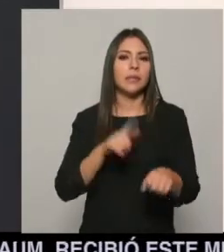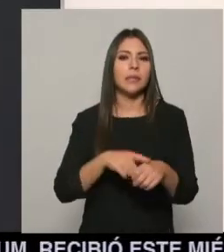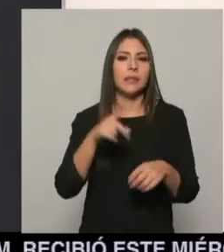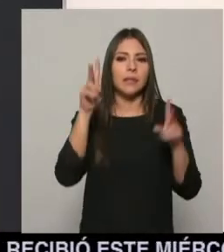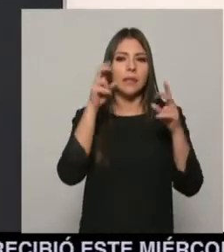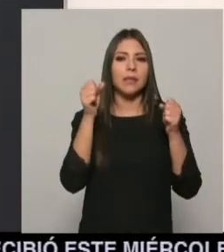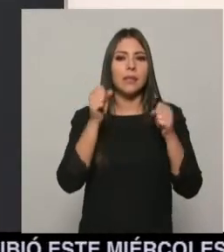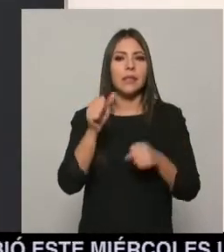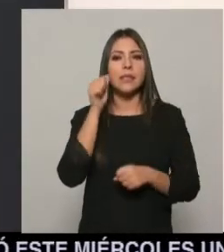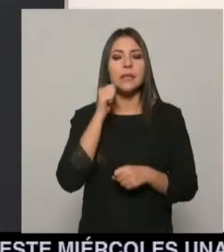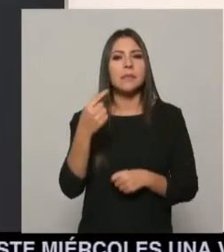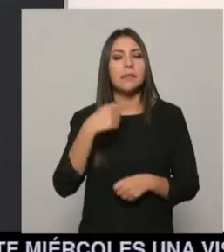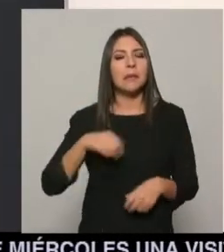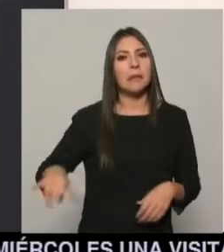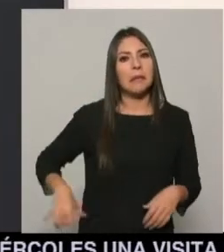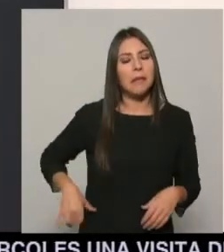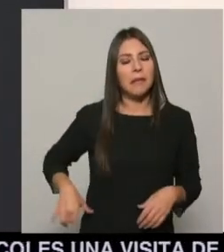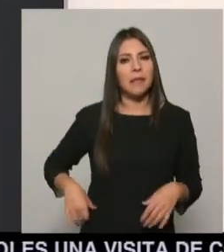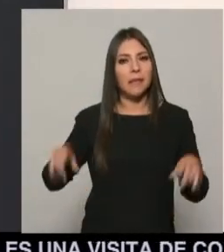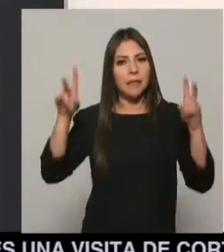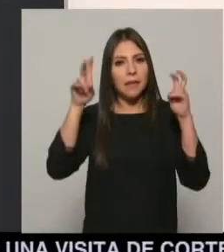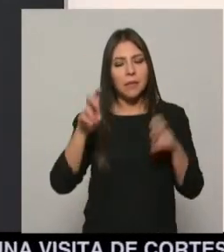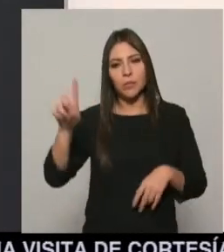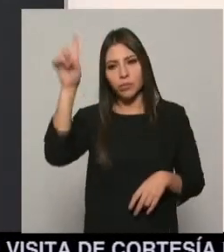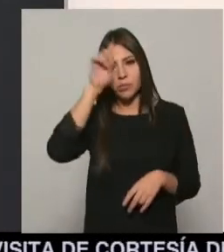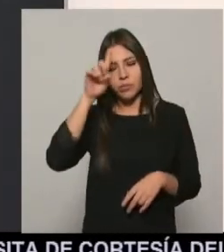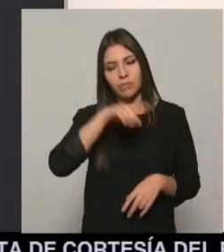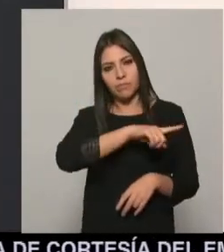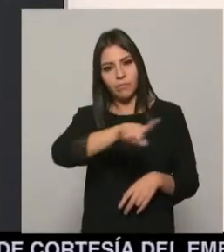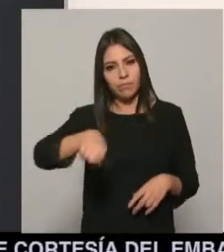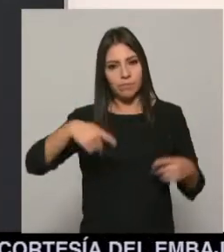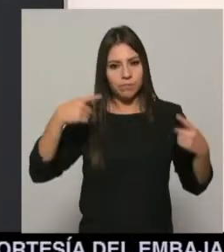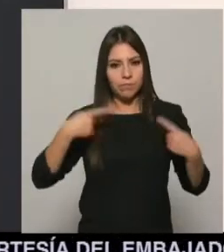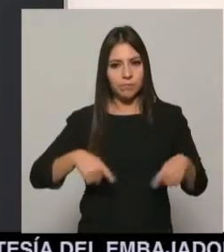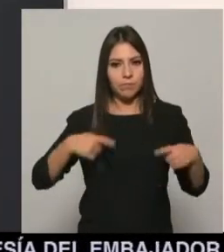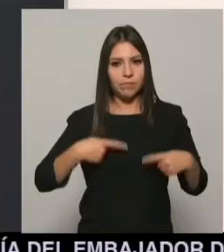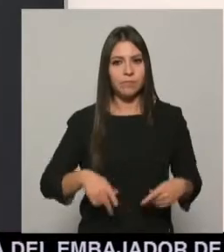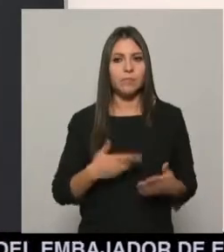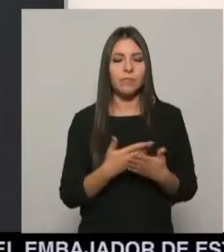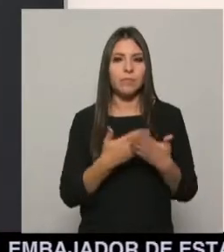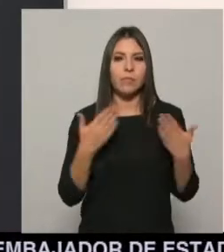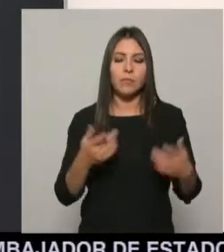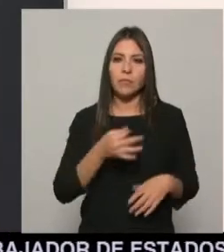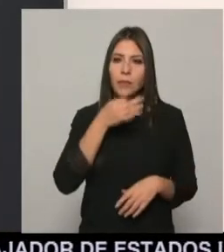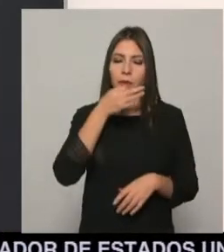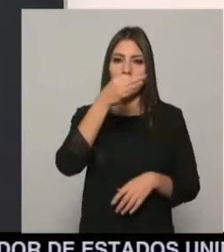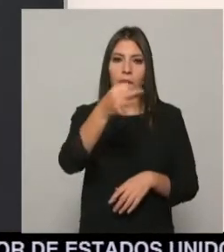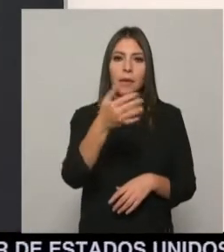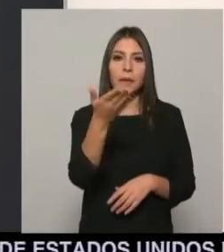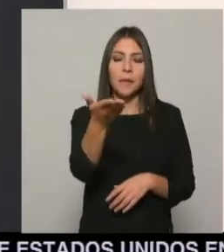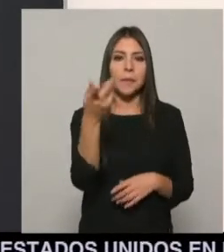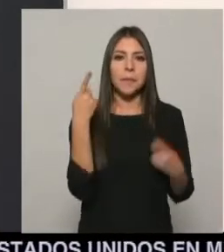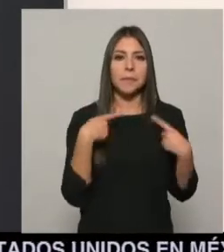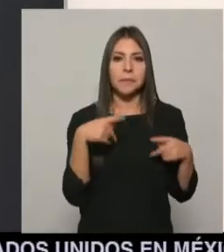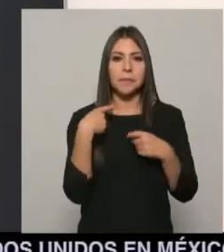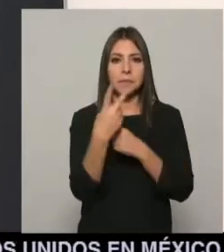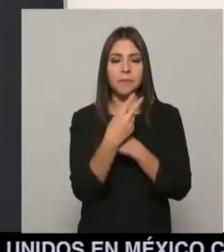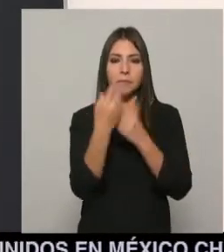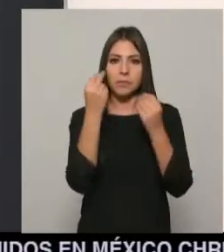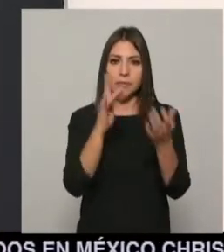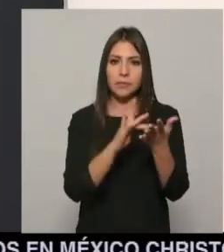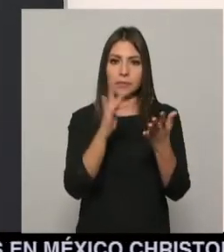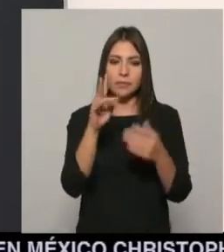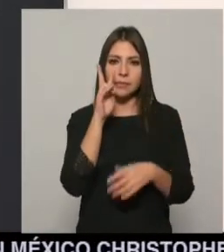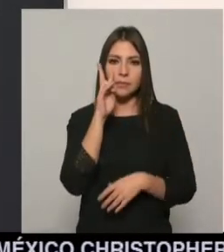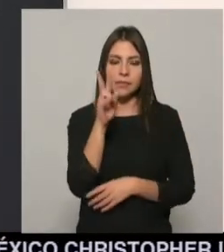trae buenos temas interesantes y además recomendaciones para todos ustedes. No queda más que agradecer también a usted que me acompañó a lo largo de esta hora,